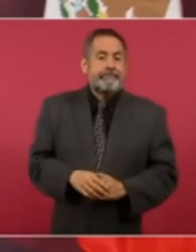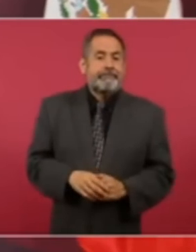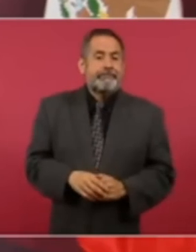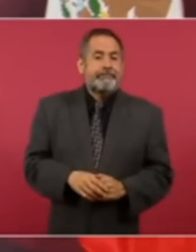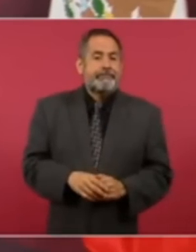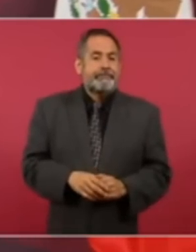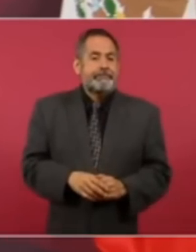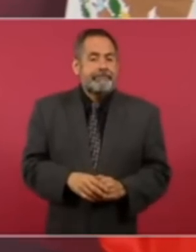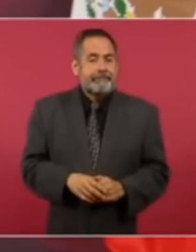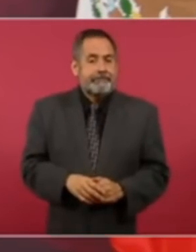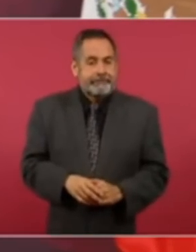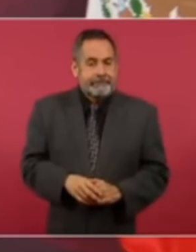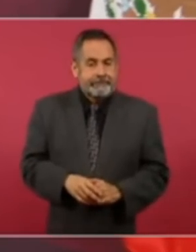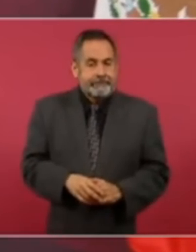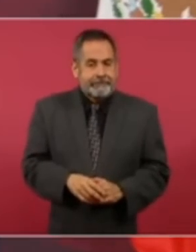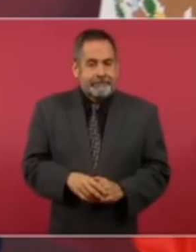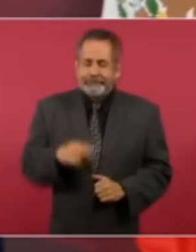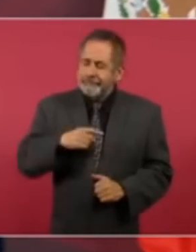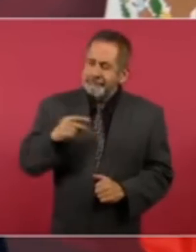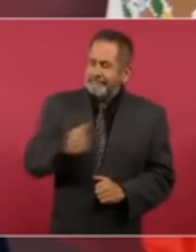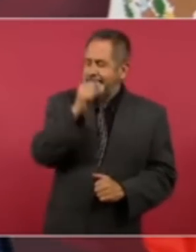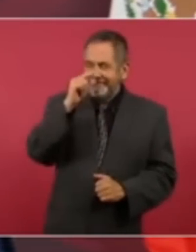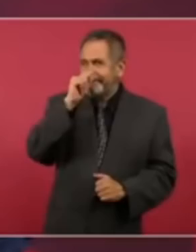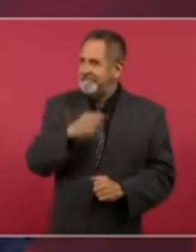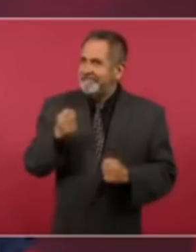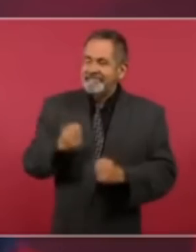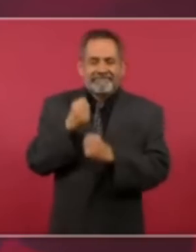Sí, de lo que me perdí.